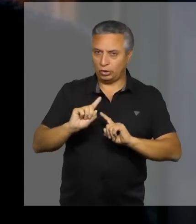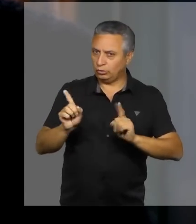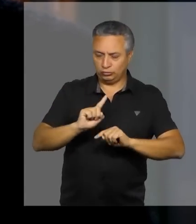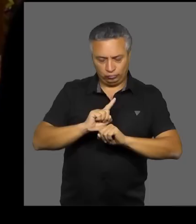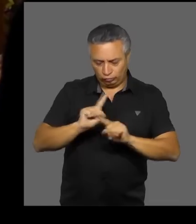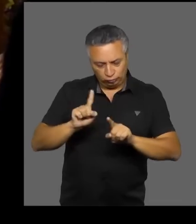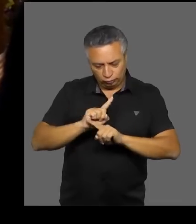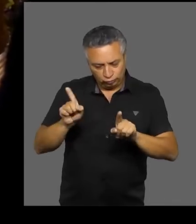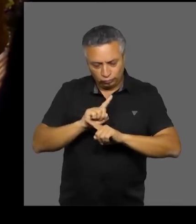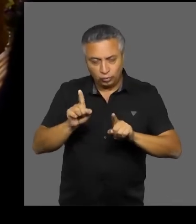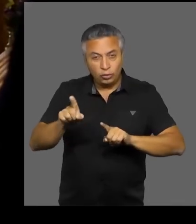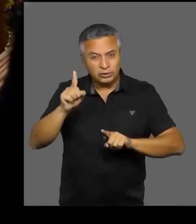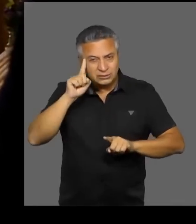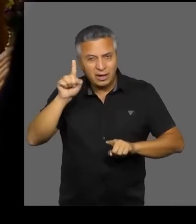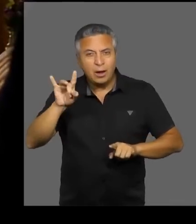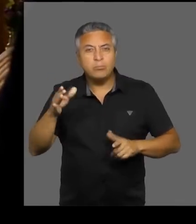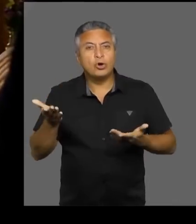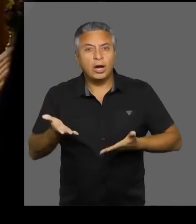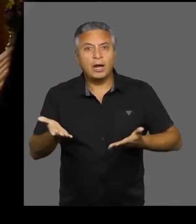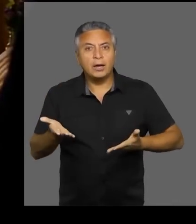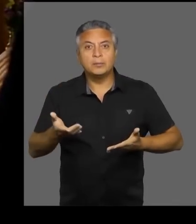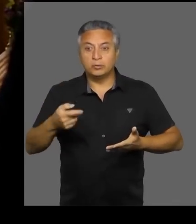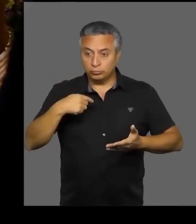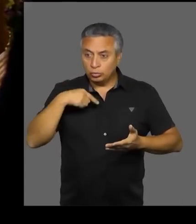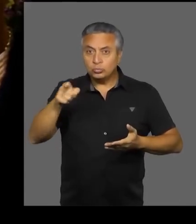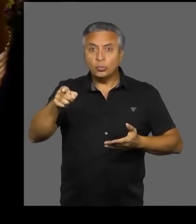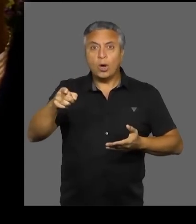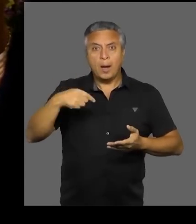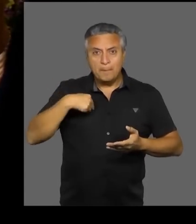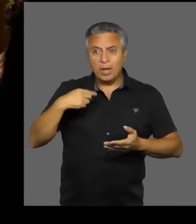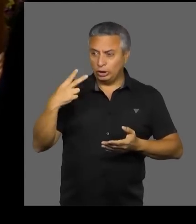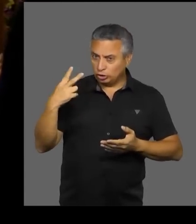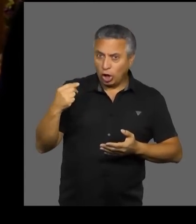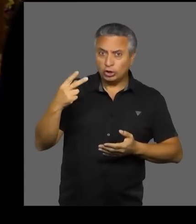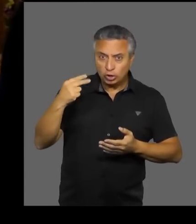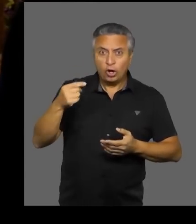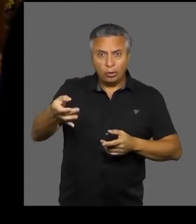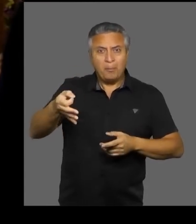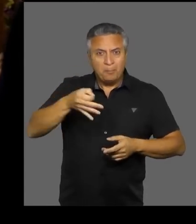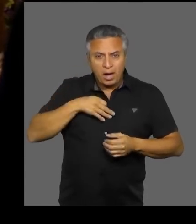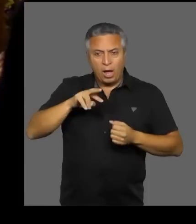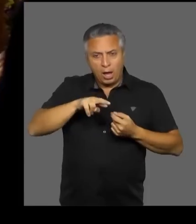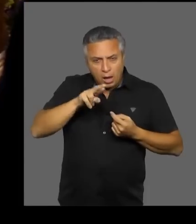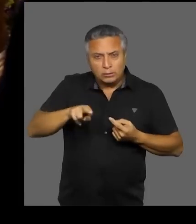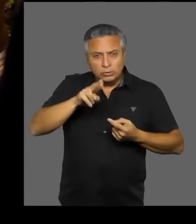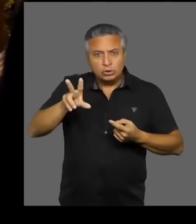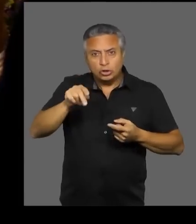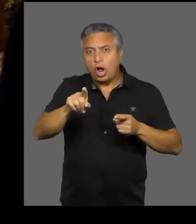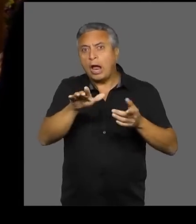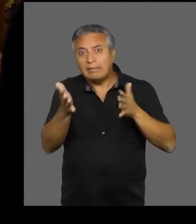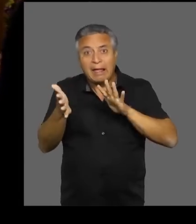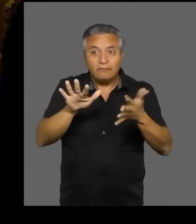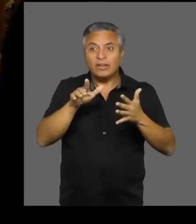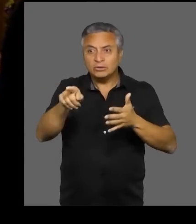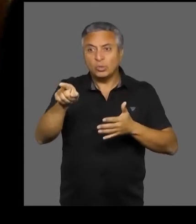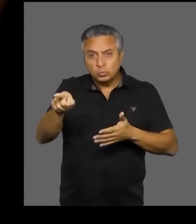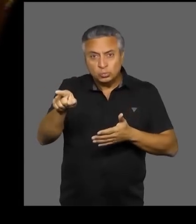qué? Porque cada vez que usted lo hace, cada vez que me dice que no, cada vez que me dice tal vez usted...